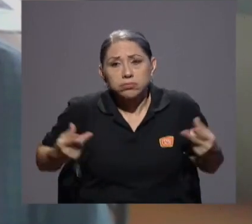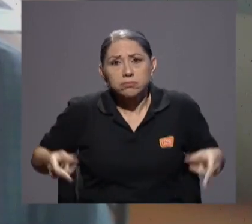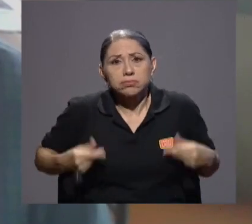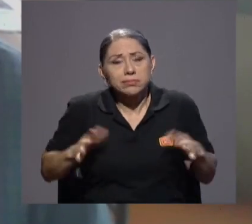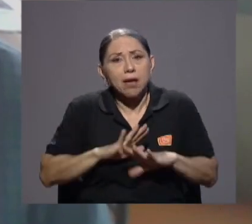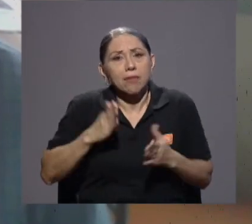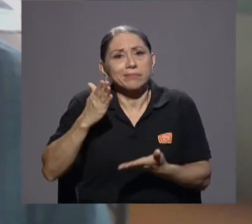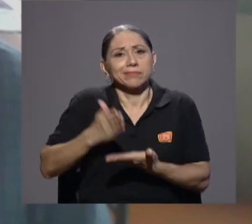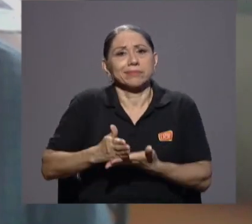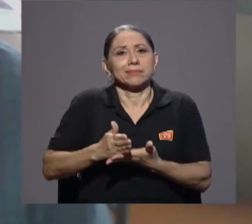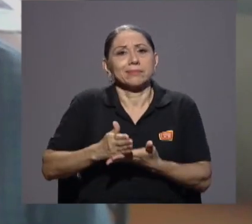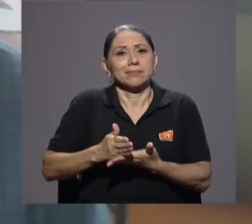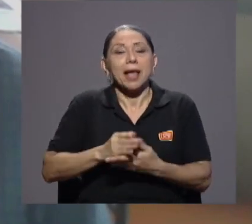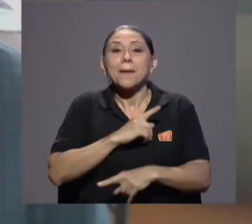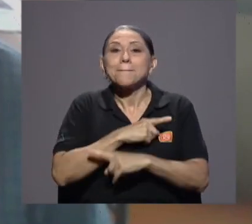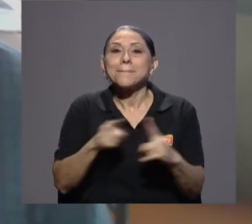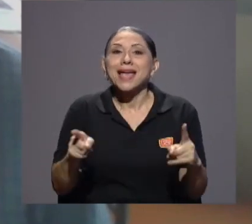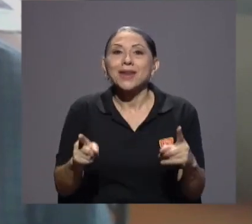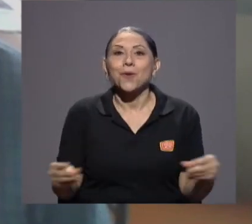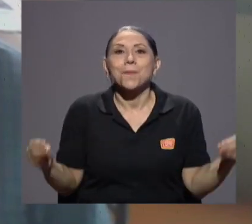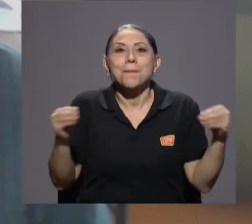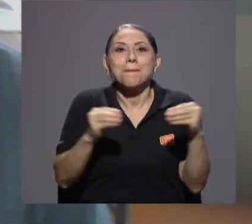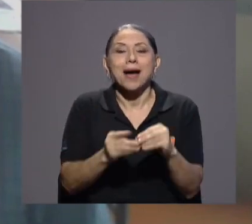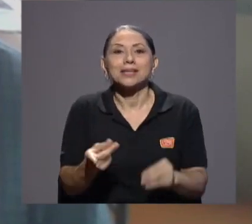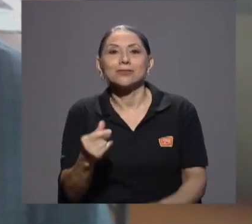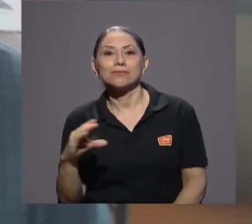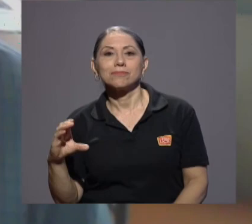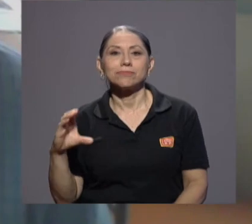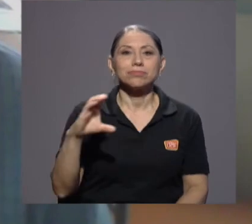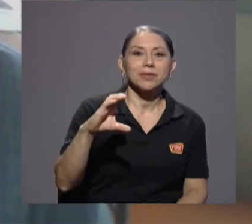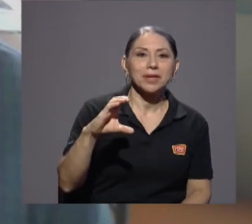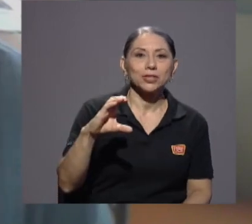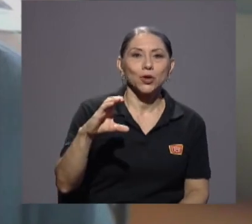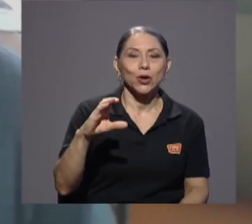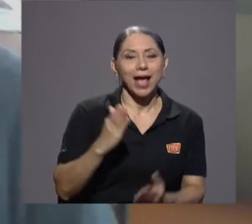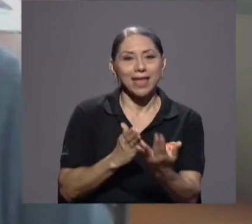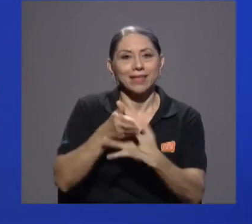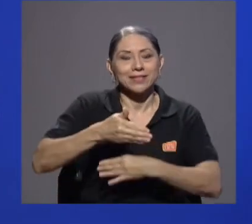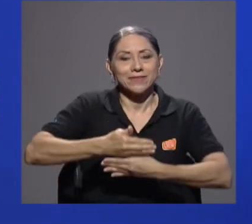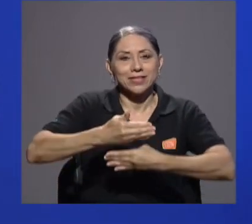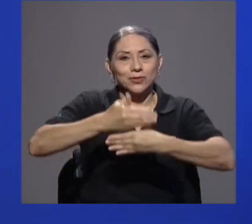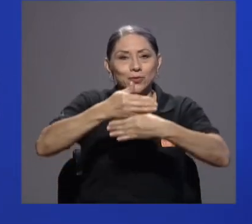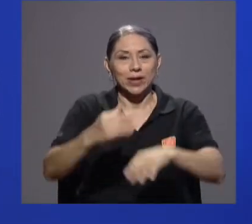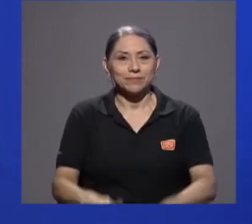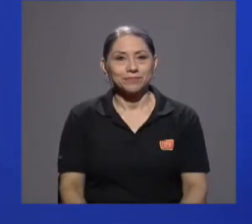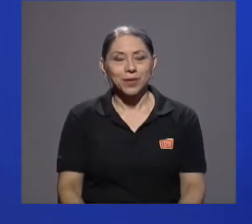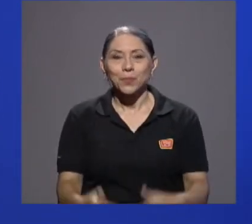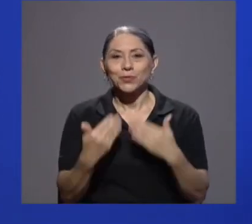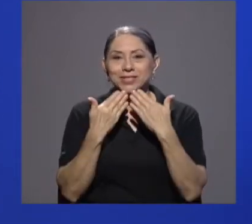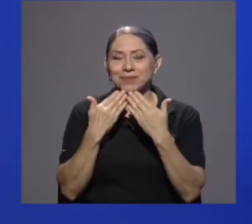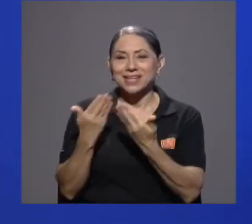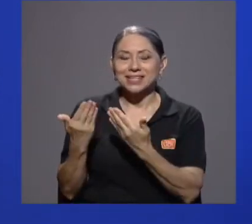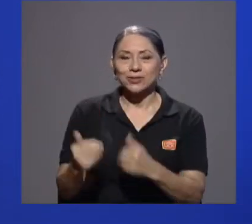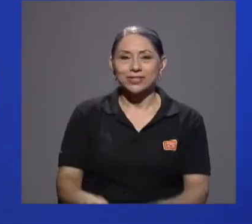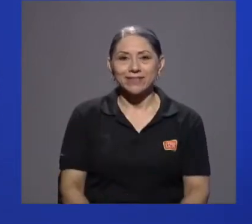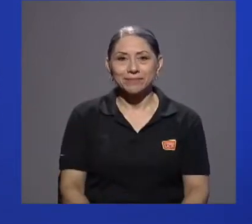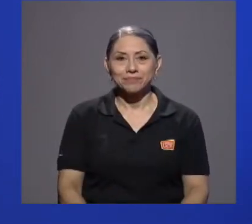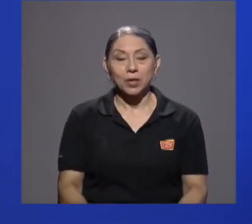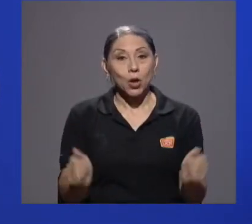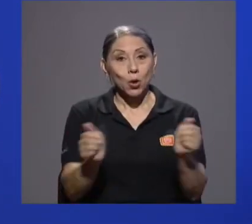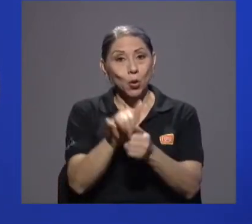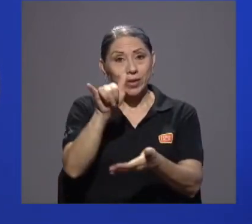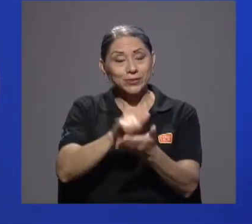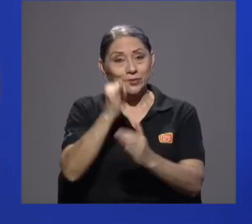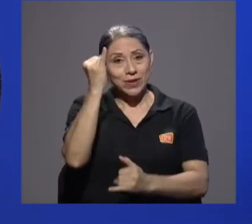pero incrementar la inversión, y eso es precisamente a través de infraestructura. Muchísimas gracias, don Esteban. Con esto